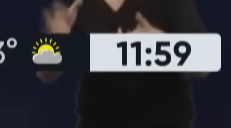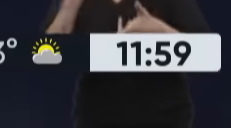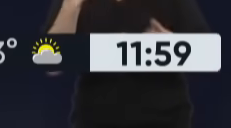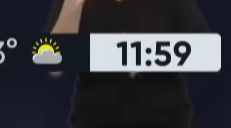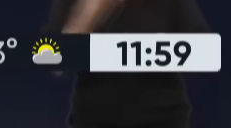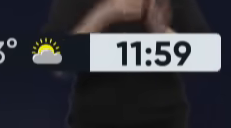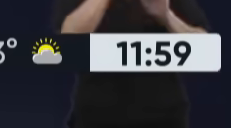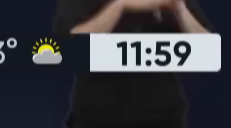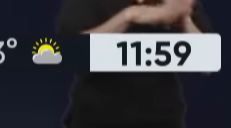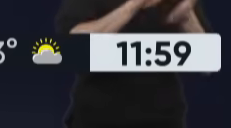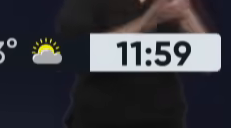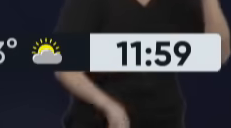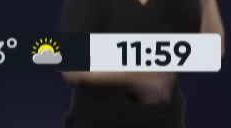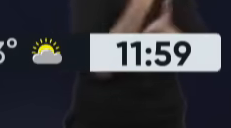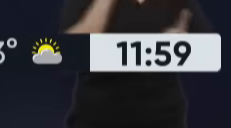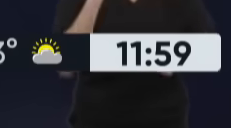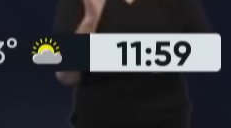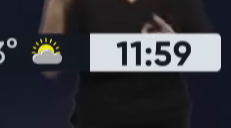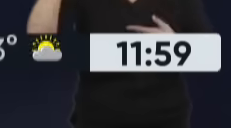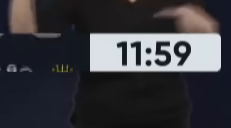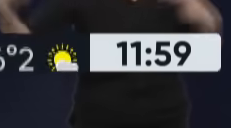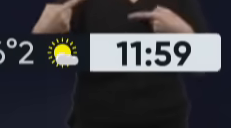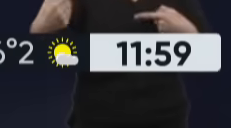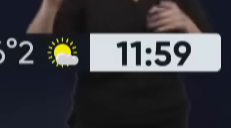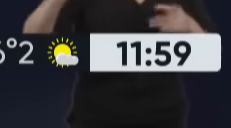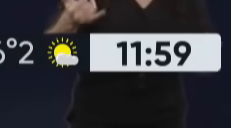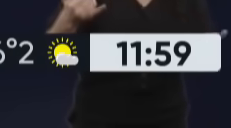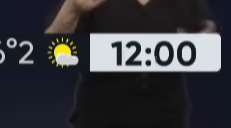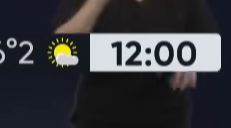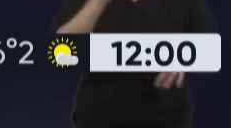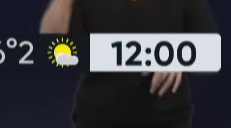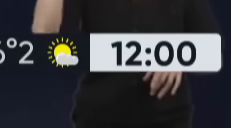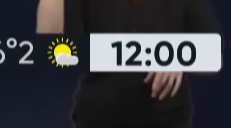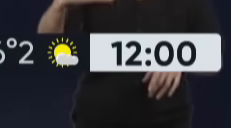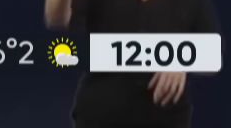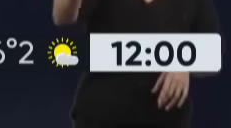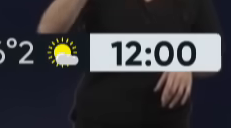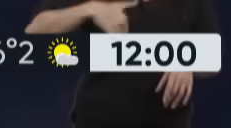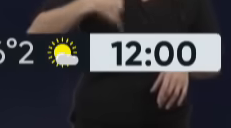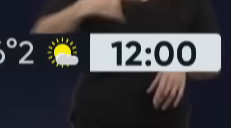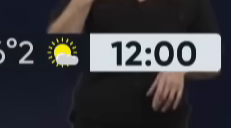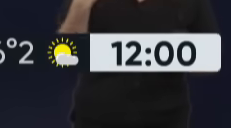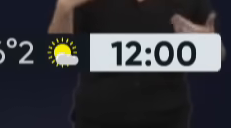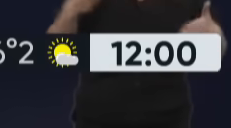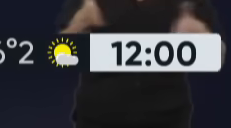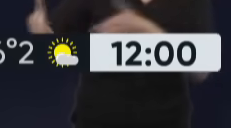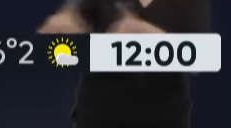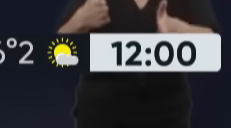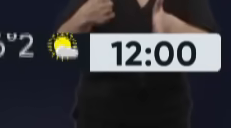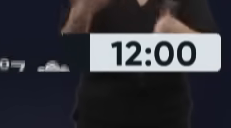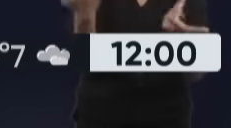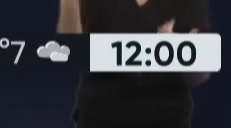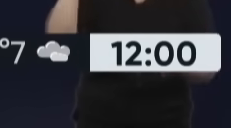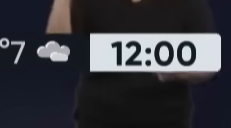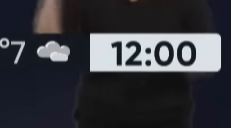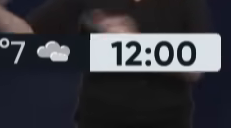medidas, podemos estar en desacuerdo con... Te digo más, podemos estar en desacuerdo con el rumbo de la Argentina, digo. O sea, vos podés pensar una cosa y yo puedo pensar